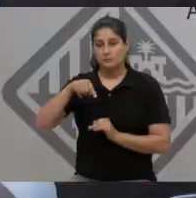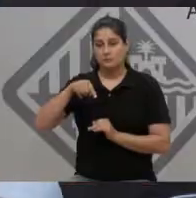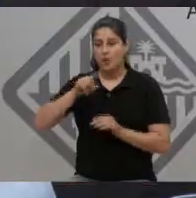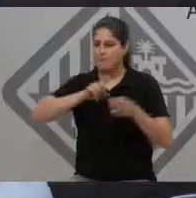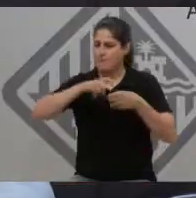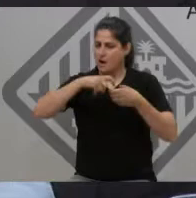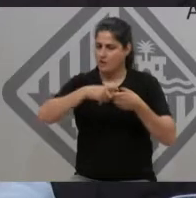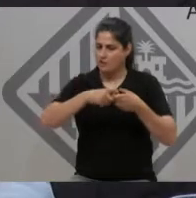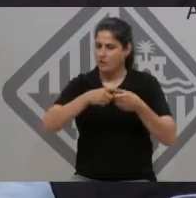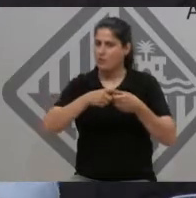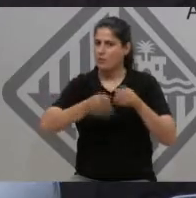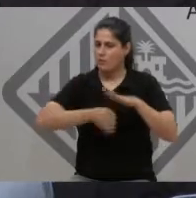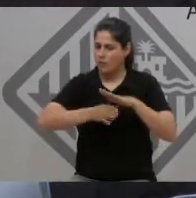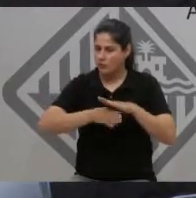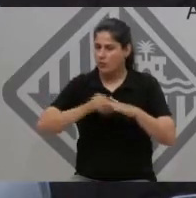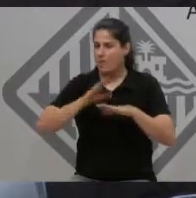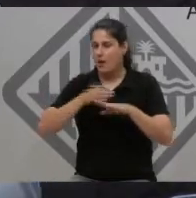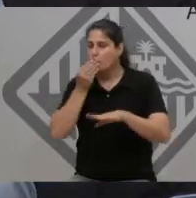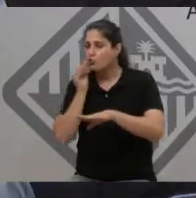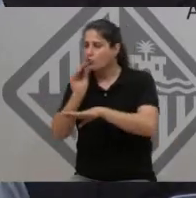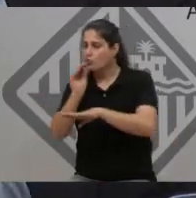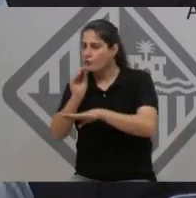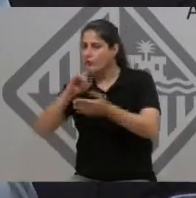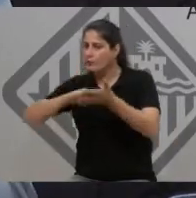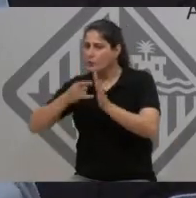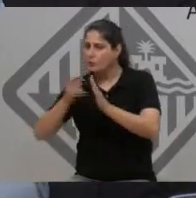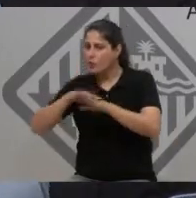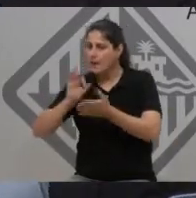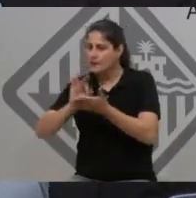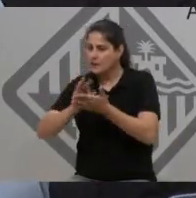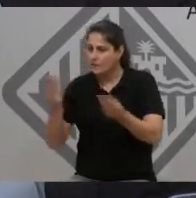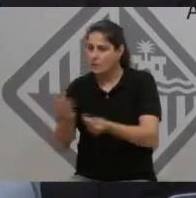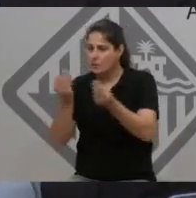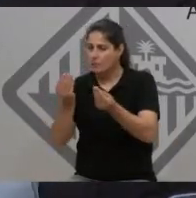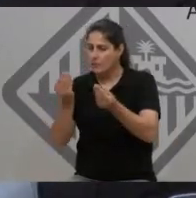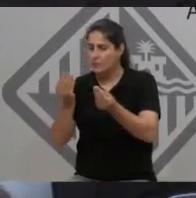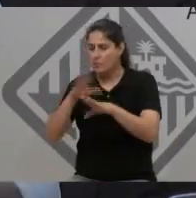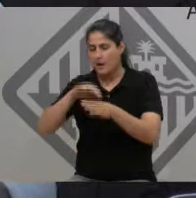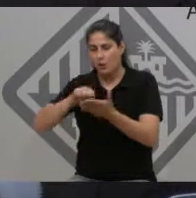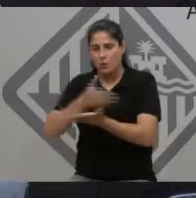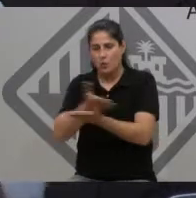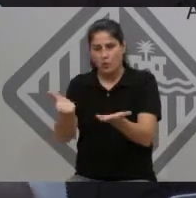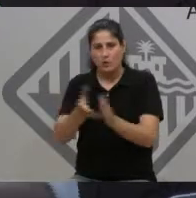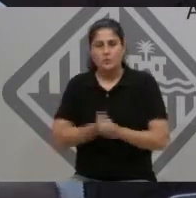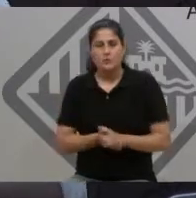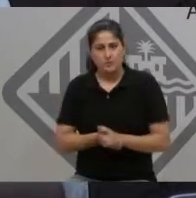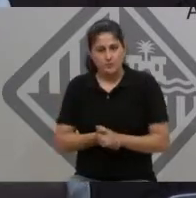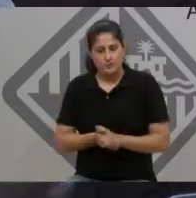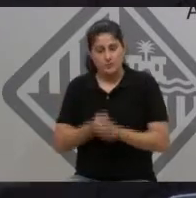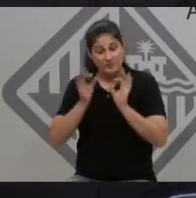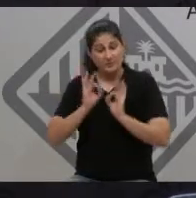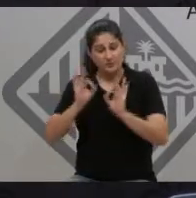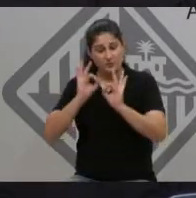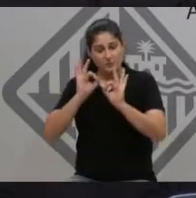en convocatorias de subvenciones para la financiación de proyectos de mejora del servicio prestado a la ciudadanía y haciendo un